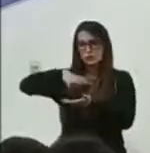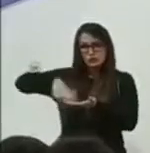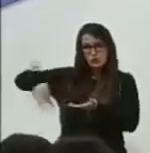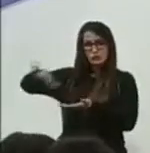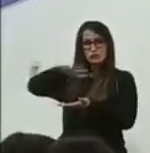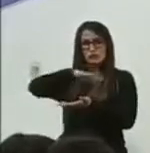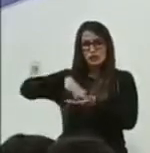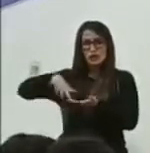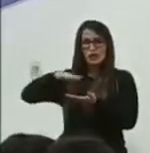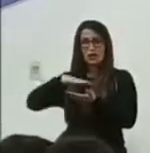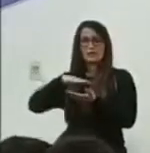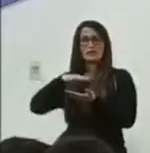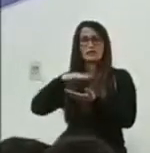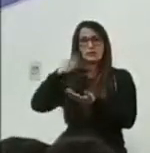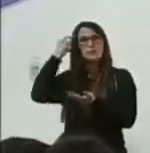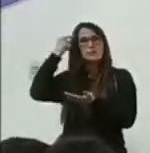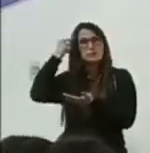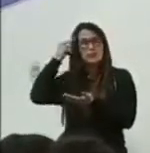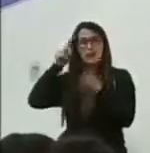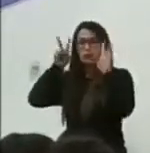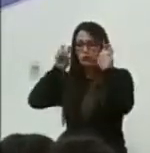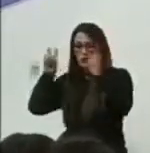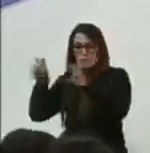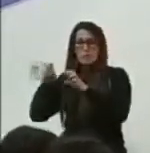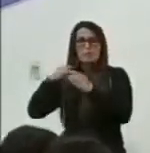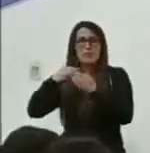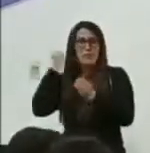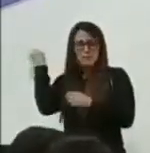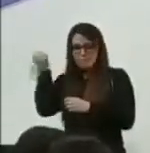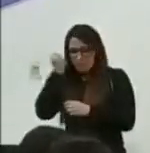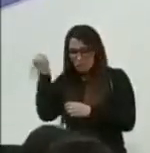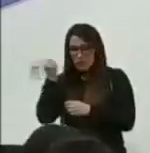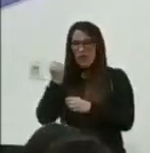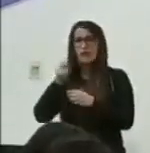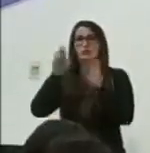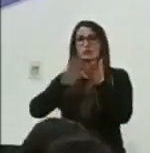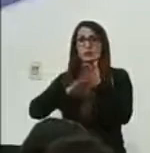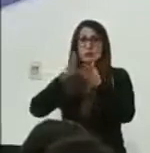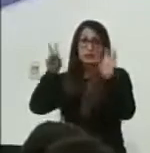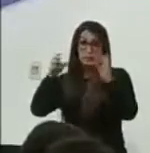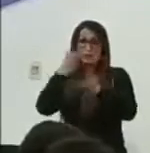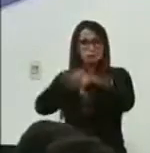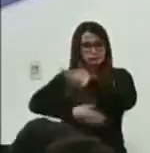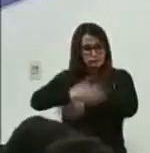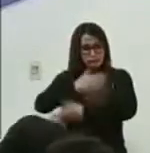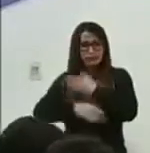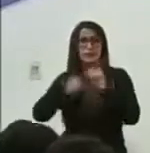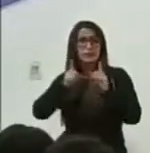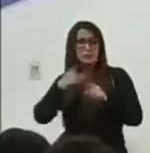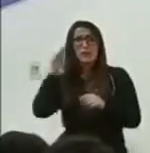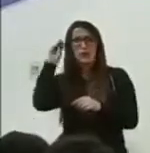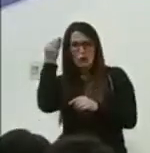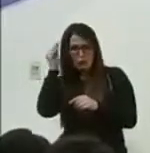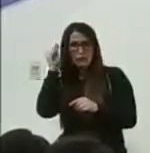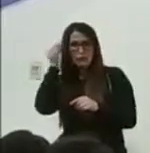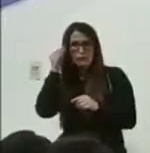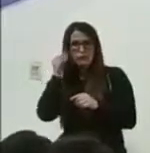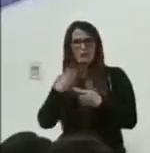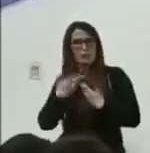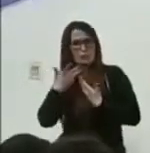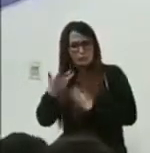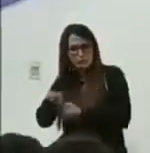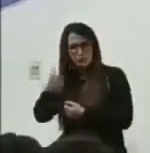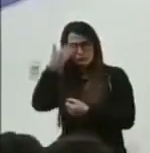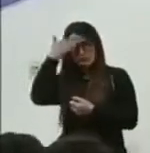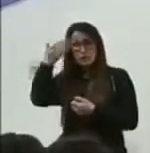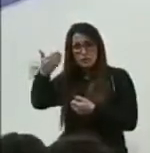poniendo sobre la mesa temas muy importantes, como el tema de la discapacidad, donde los jóvenes le han puesto al Frente Amplio